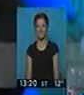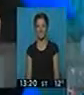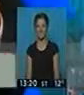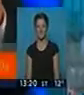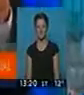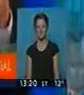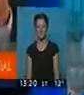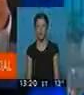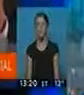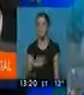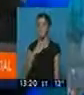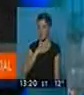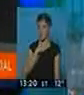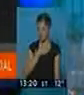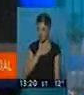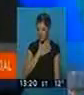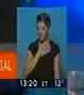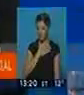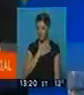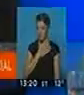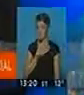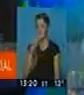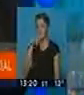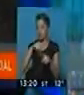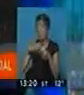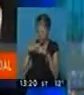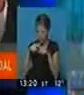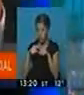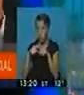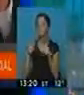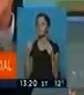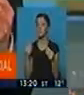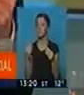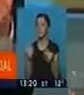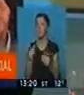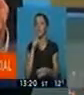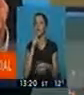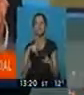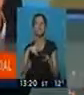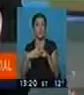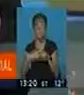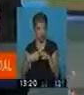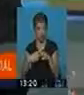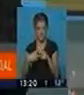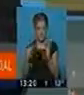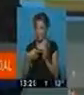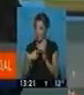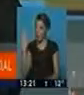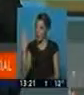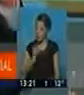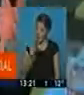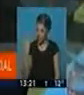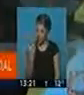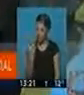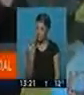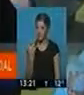No, a mí me parece, Inde, que por ahí lo que está en el fondo de la discusión acá es una cuestión que parece técnica, pero que en realidad habla